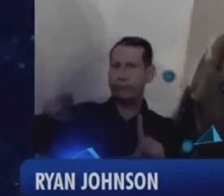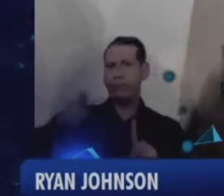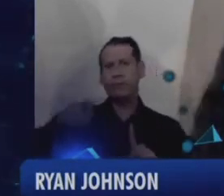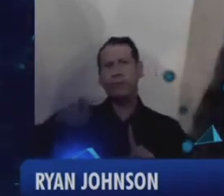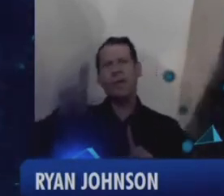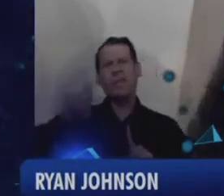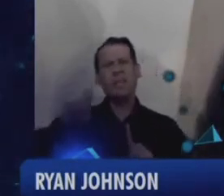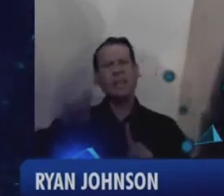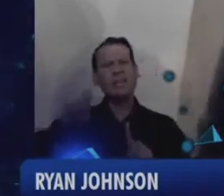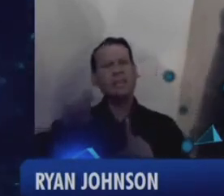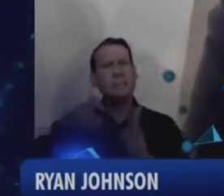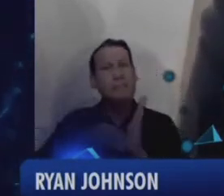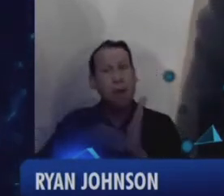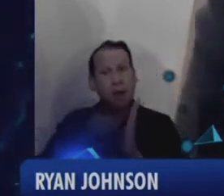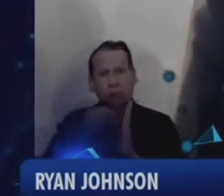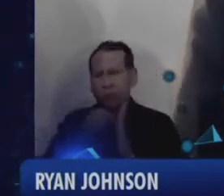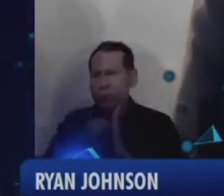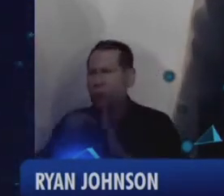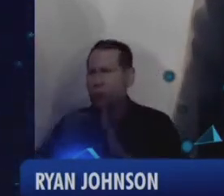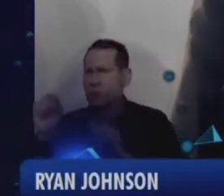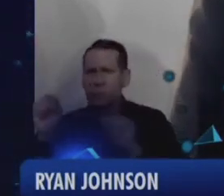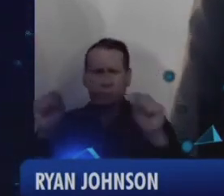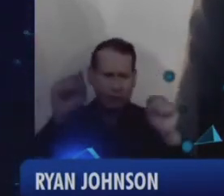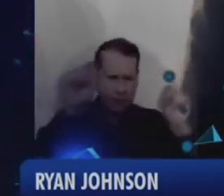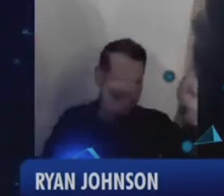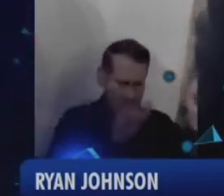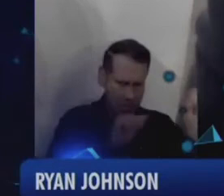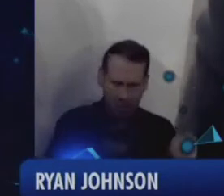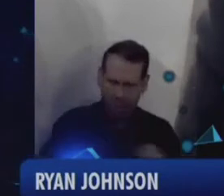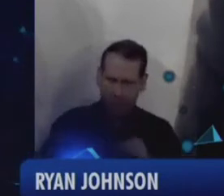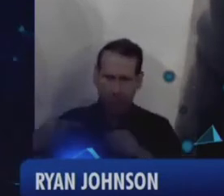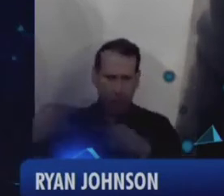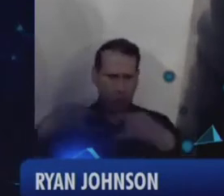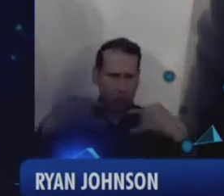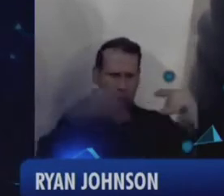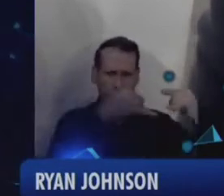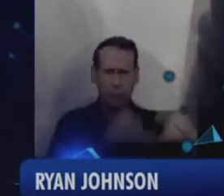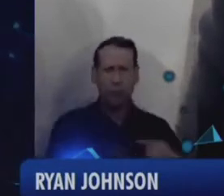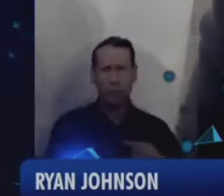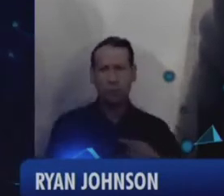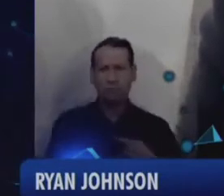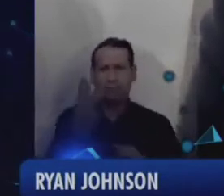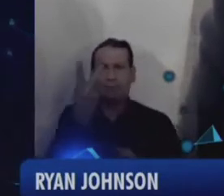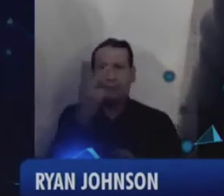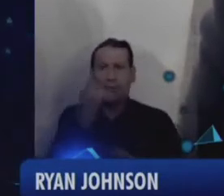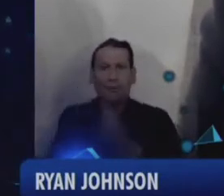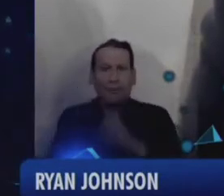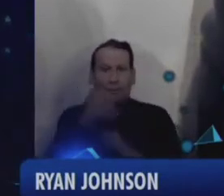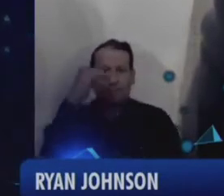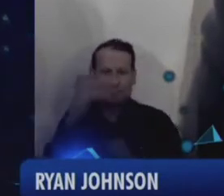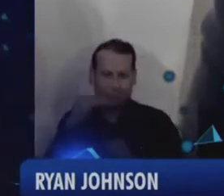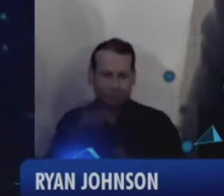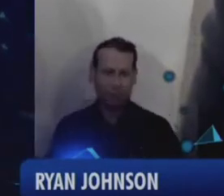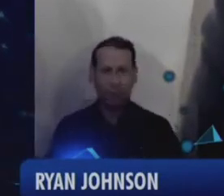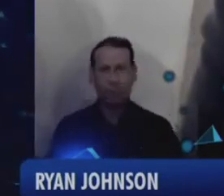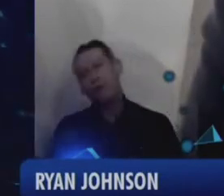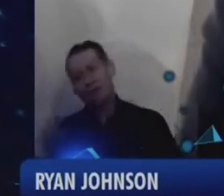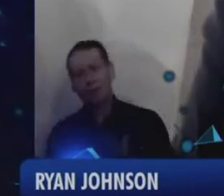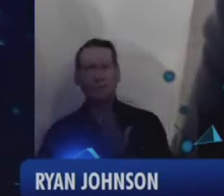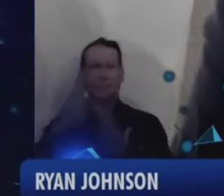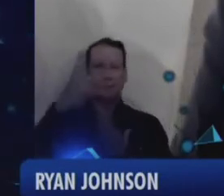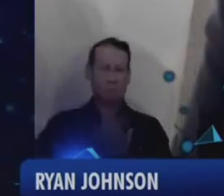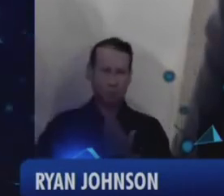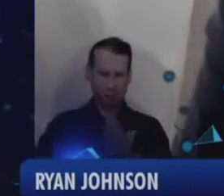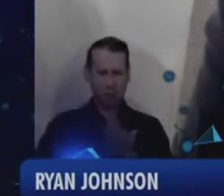menos de 2 años. También estamos apoyando a través de esta sociedad el proyecto Wi-Fi Brasil, que está prestando